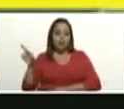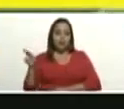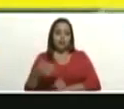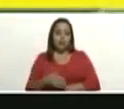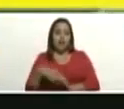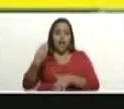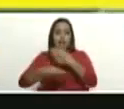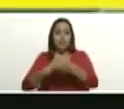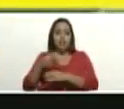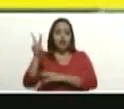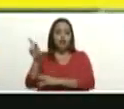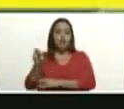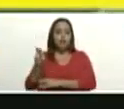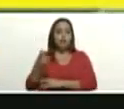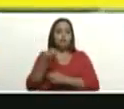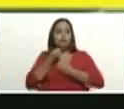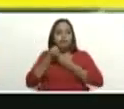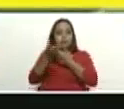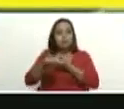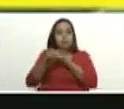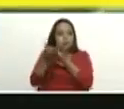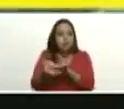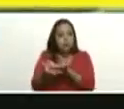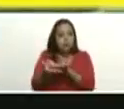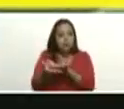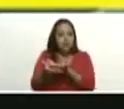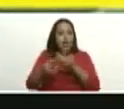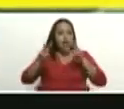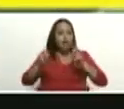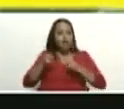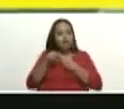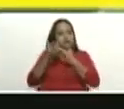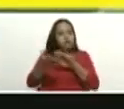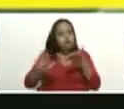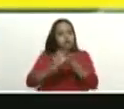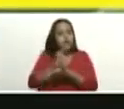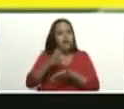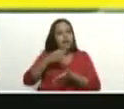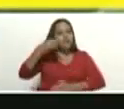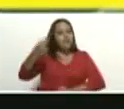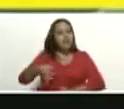Construir un nuevo relato, una nueva narrativa en base a la verdad.